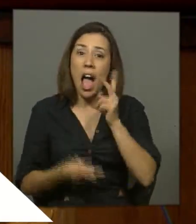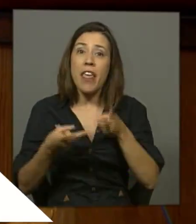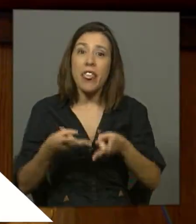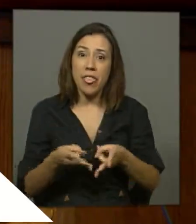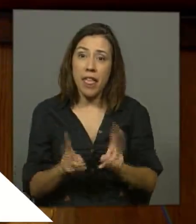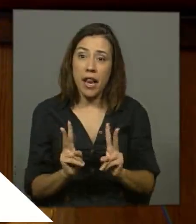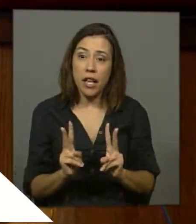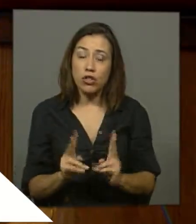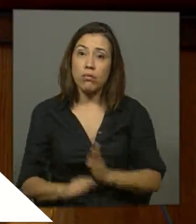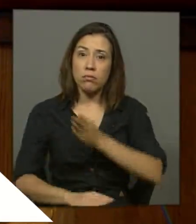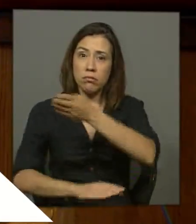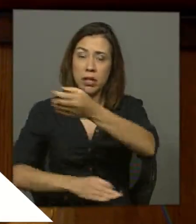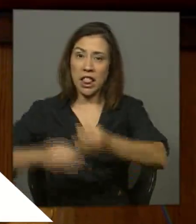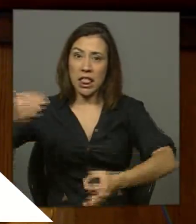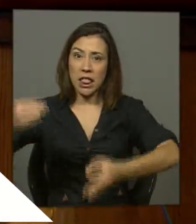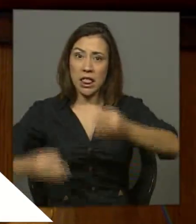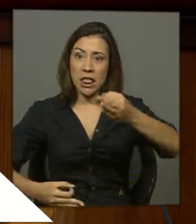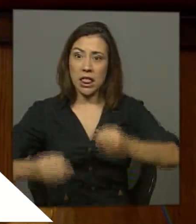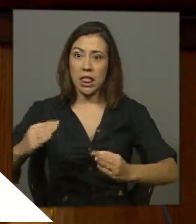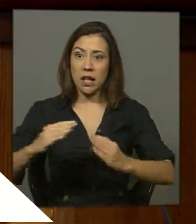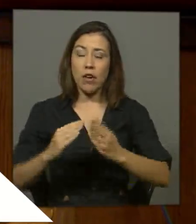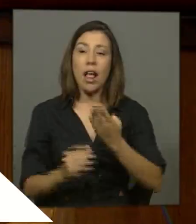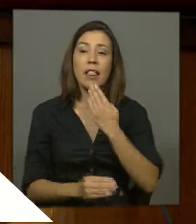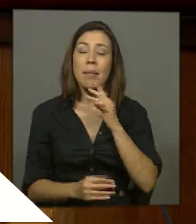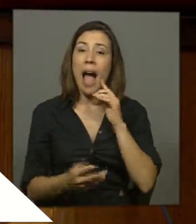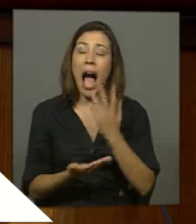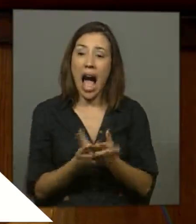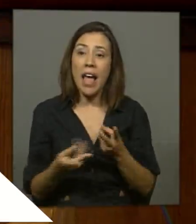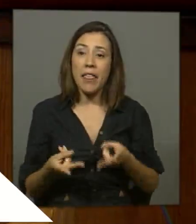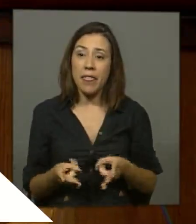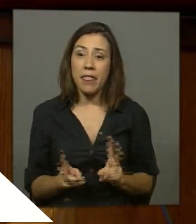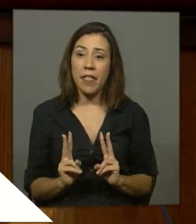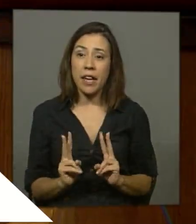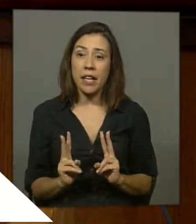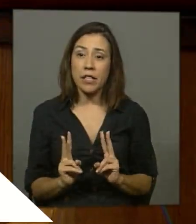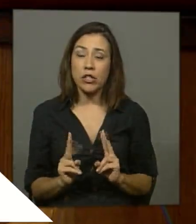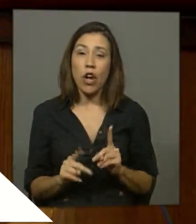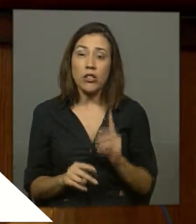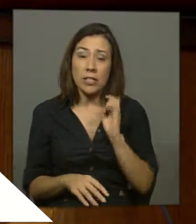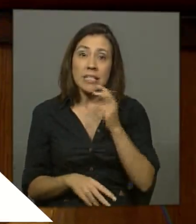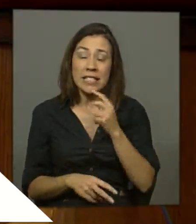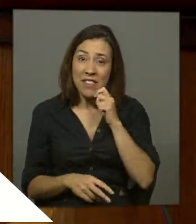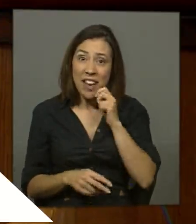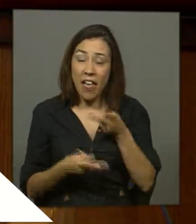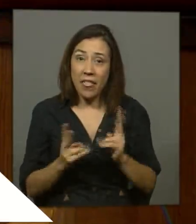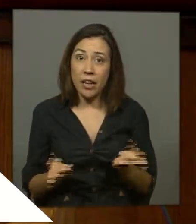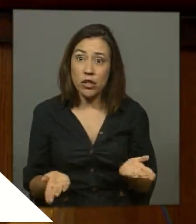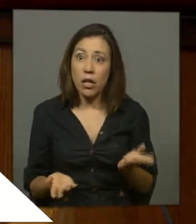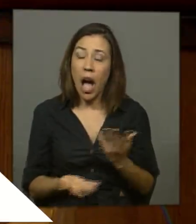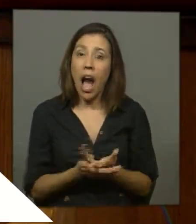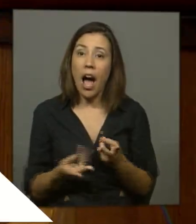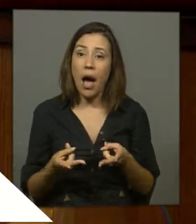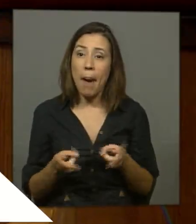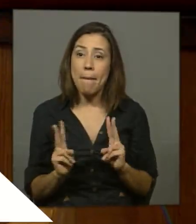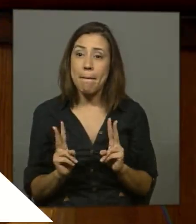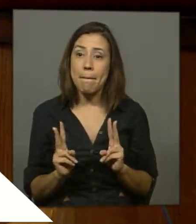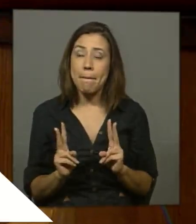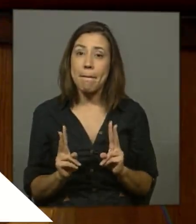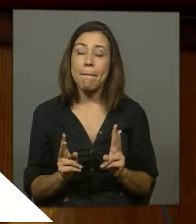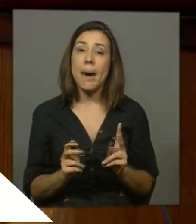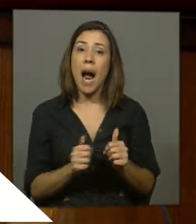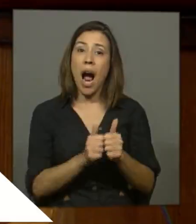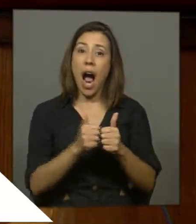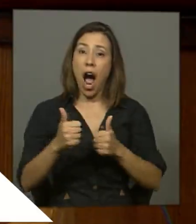derecho a ir a los tribunales y también tiene y también ese es estado derecho y también tiene derecho a que la